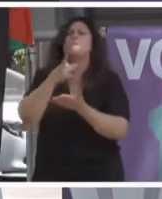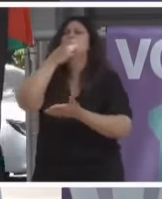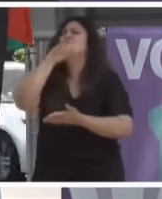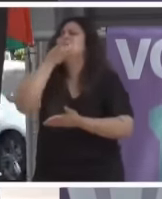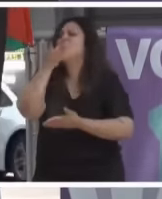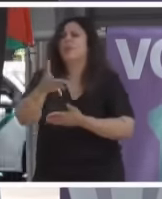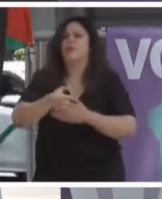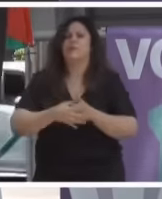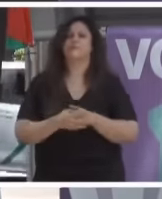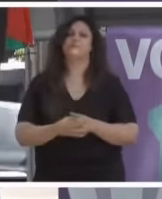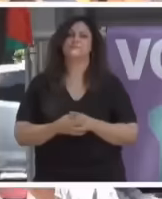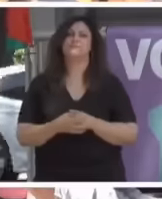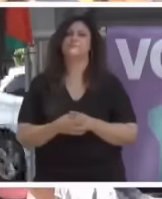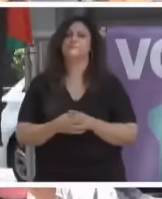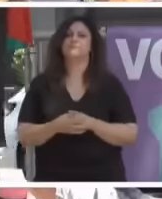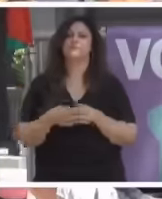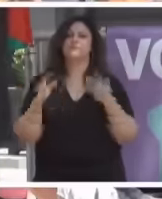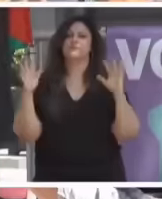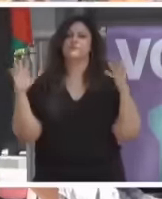vergüenza.